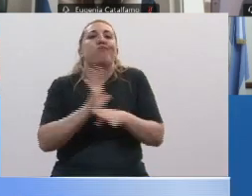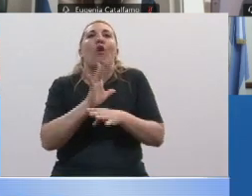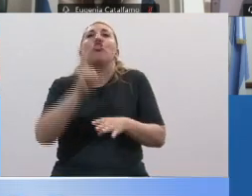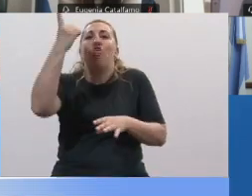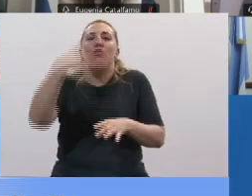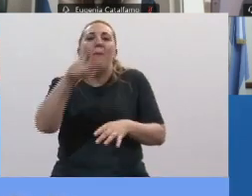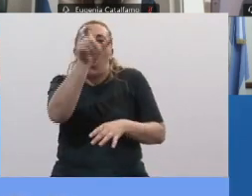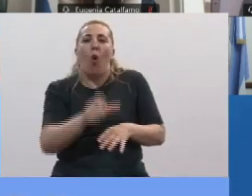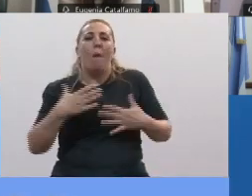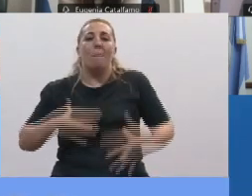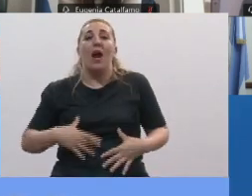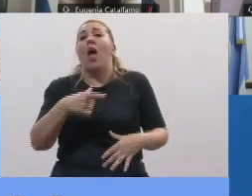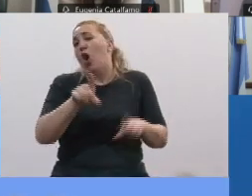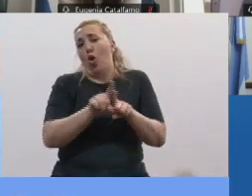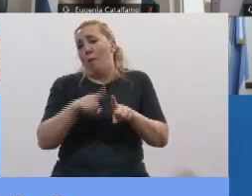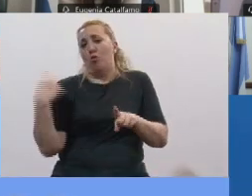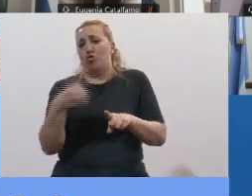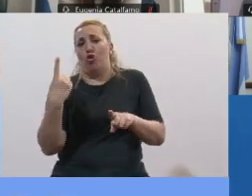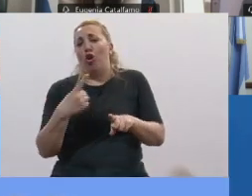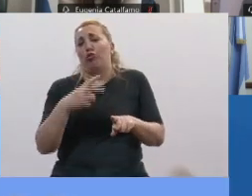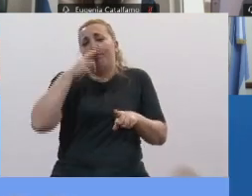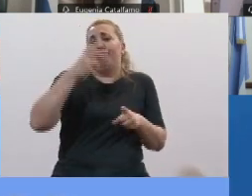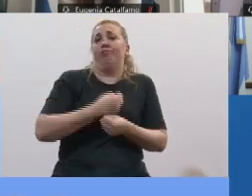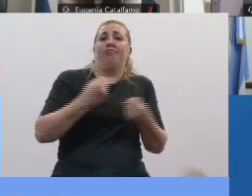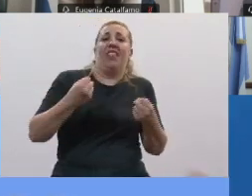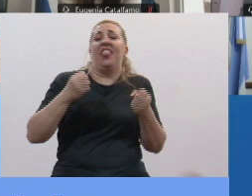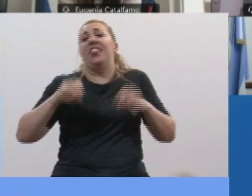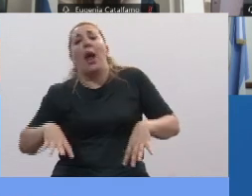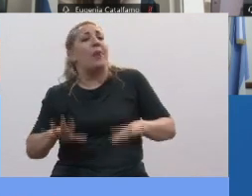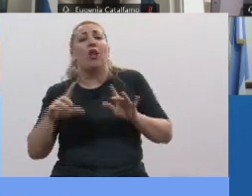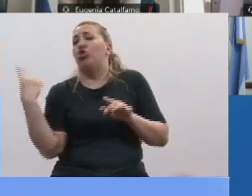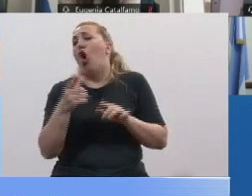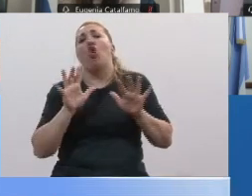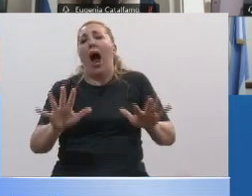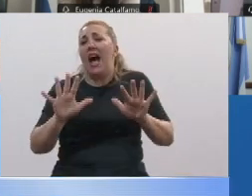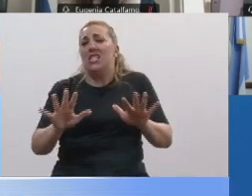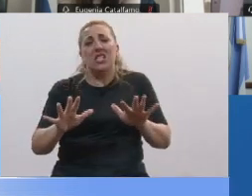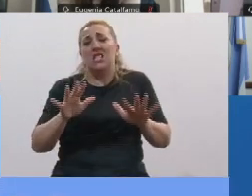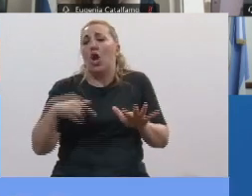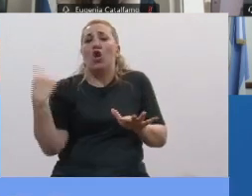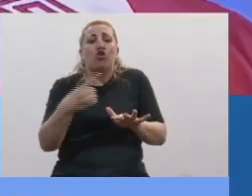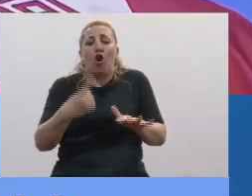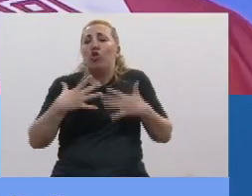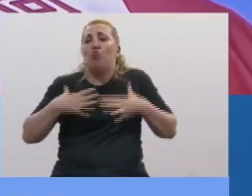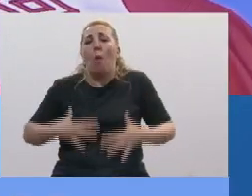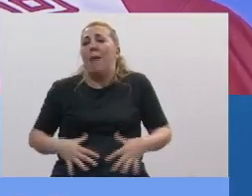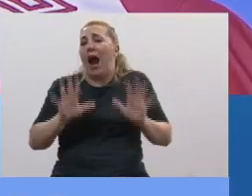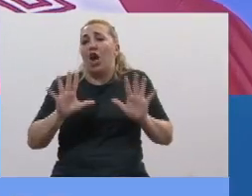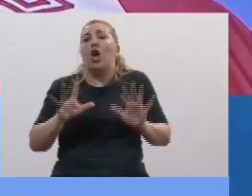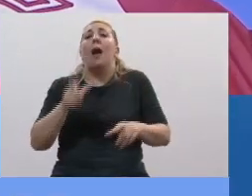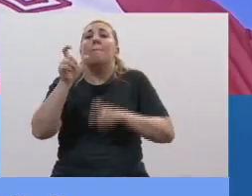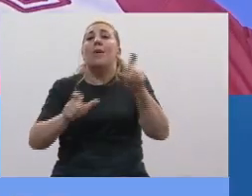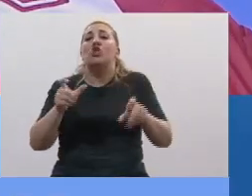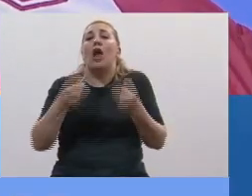de nosotros. Arrogante, débil, todos somos así. Estamos hechos de barro humano, así que la gente